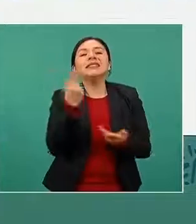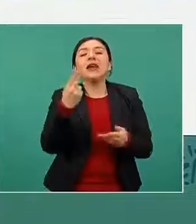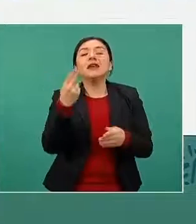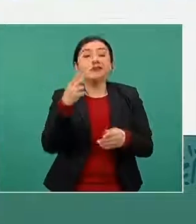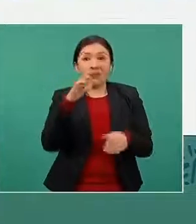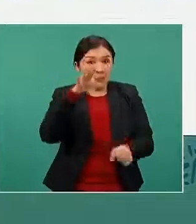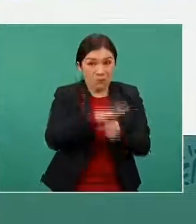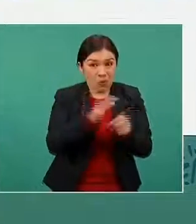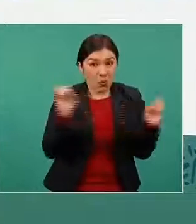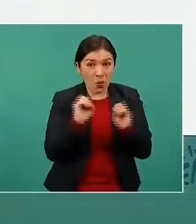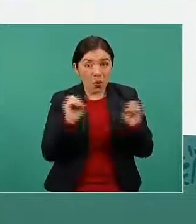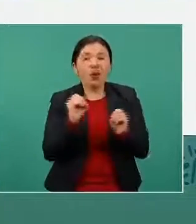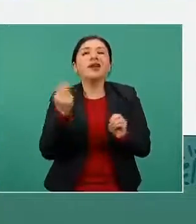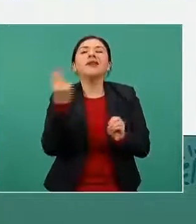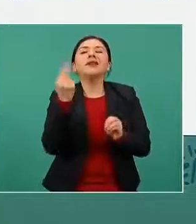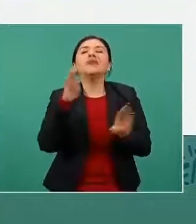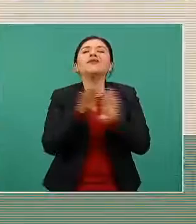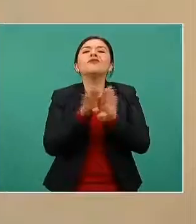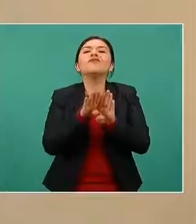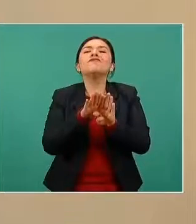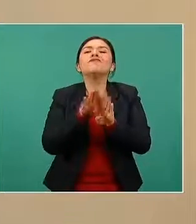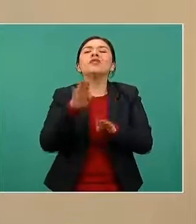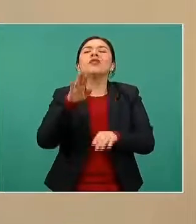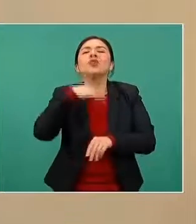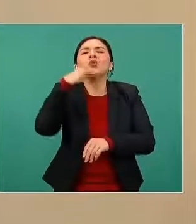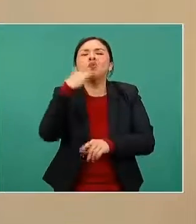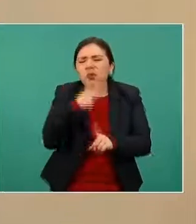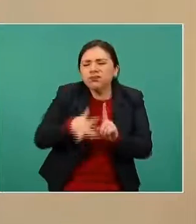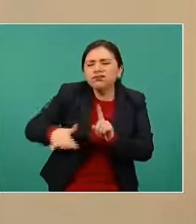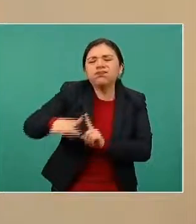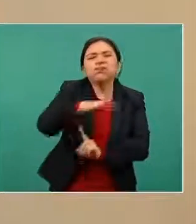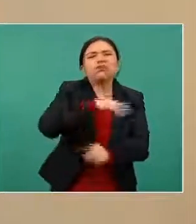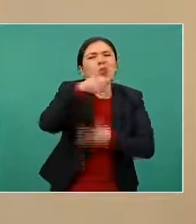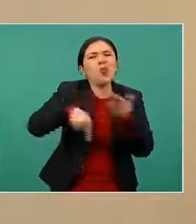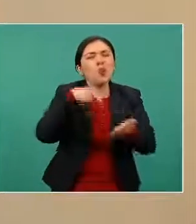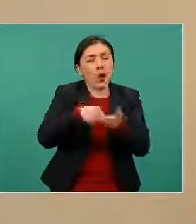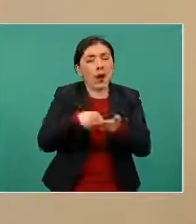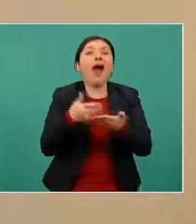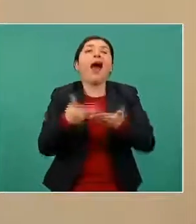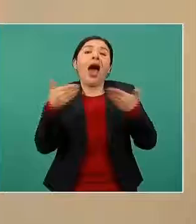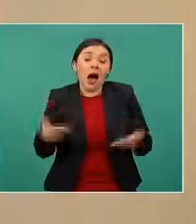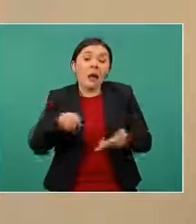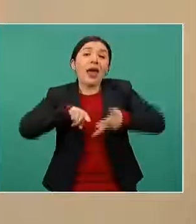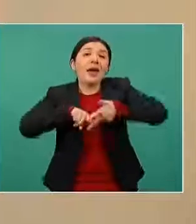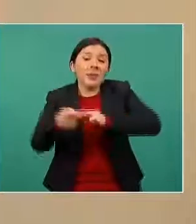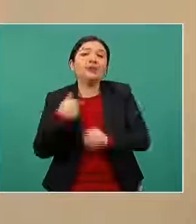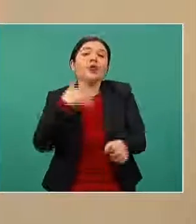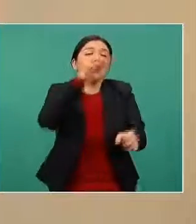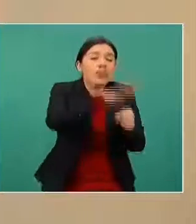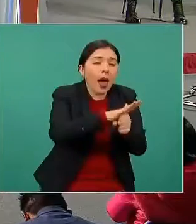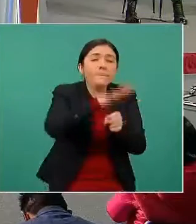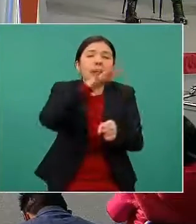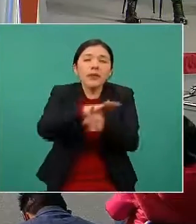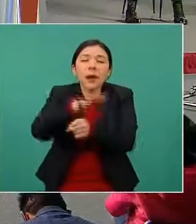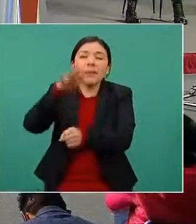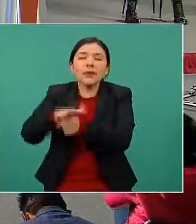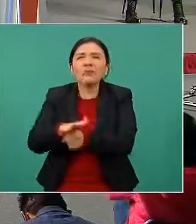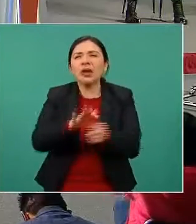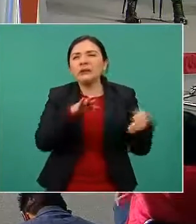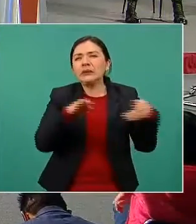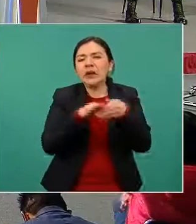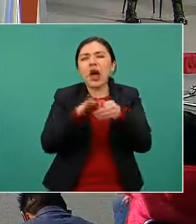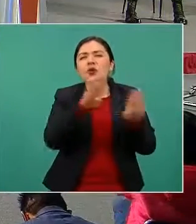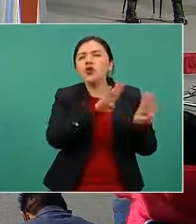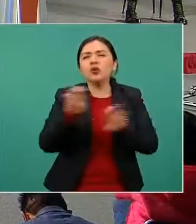adyacentes. Por lo tanto, vamos a llevar a cabo un programa de taponamiento de 940 pozos entre el 2022 y